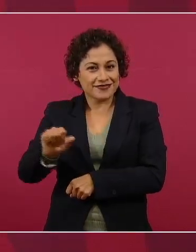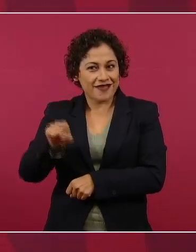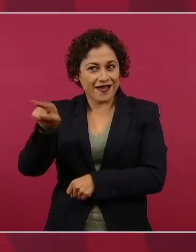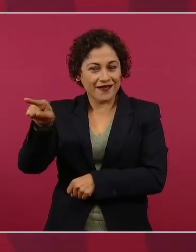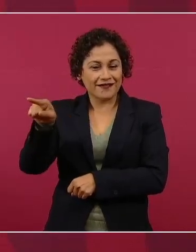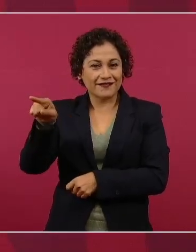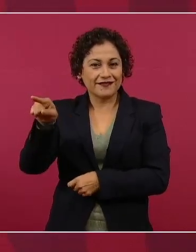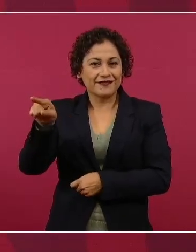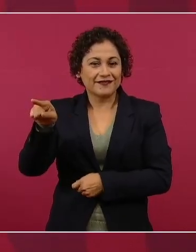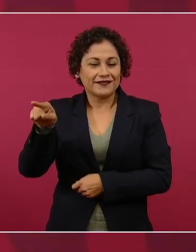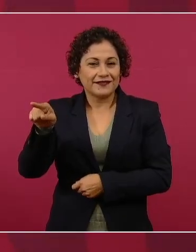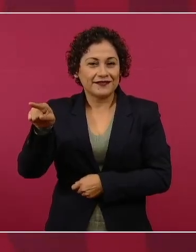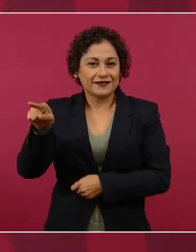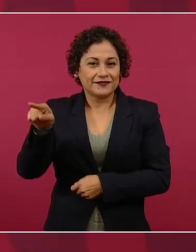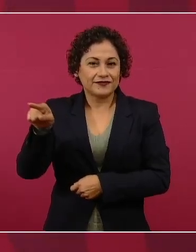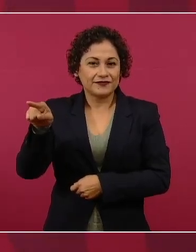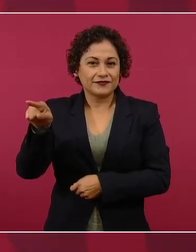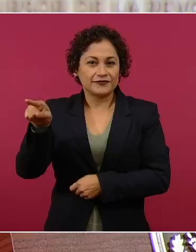había